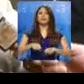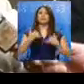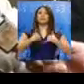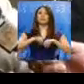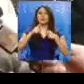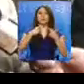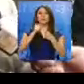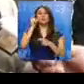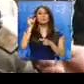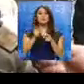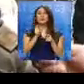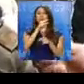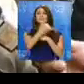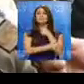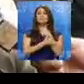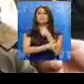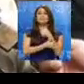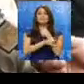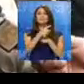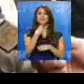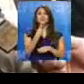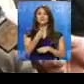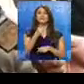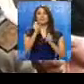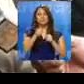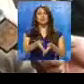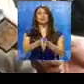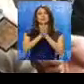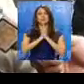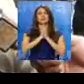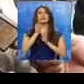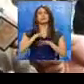fiscales de los países que así lo estimen soliciten la intervención de la Corte.